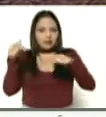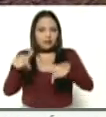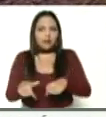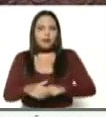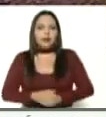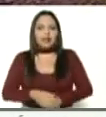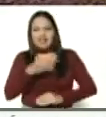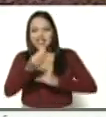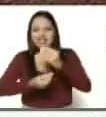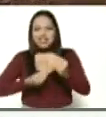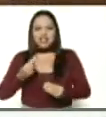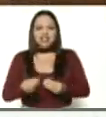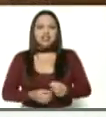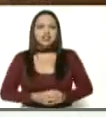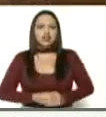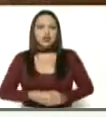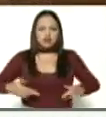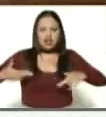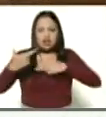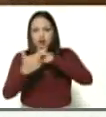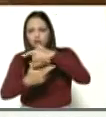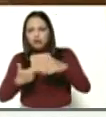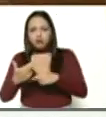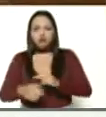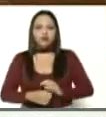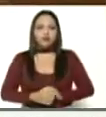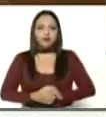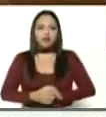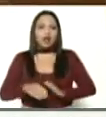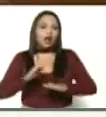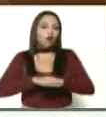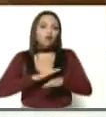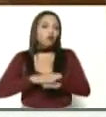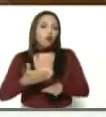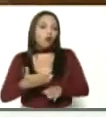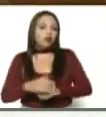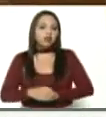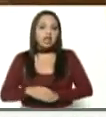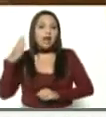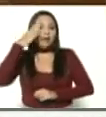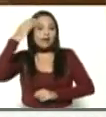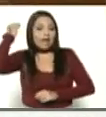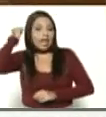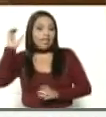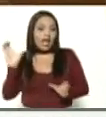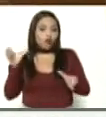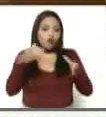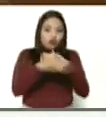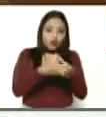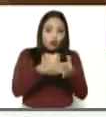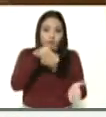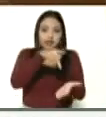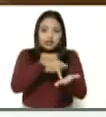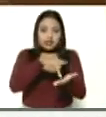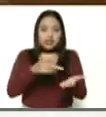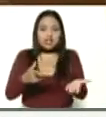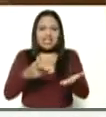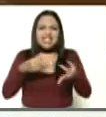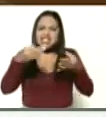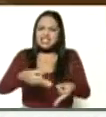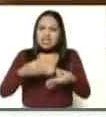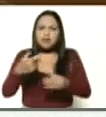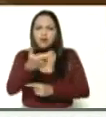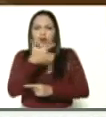arma toda una revuelta, ¿no? Porque Miranda pertenece a ese sector que siempre había pujado por